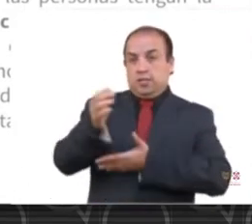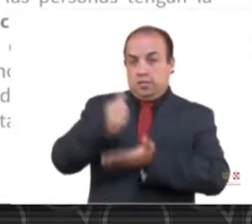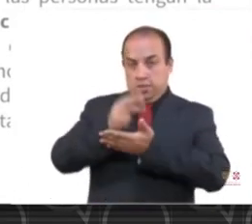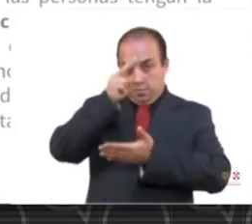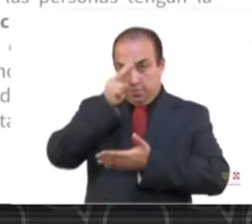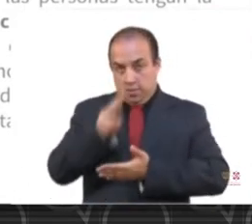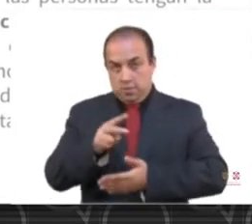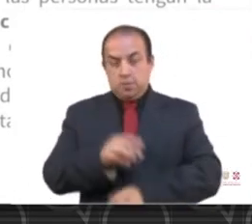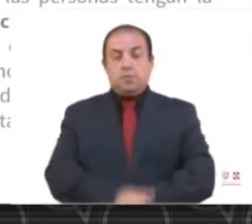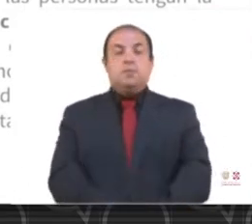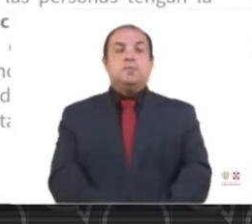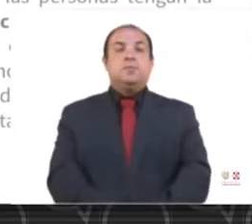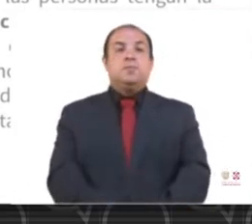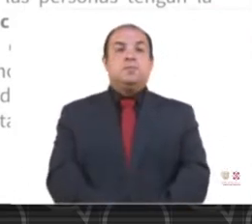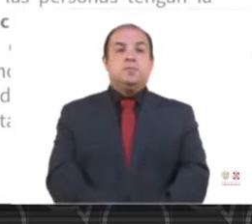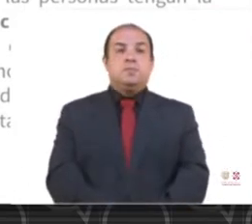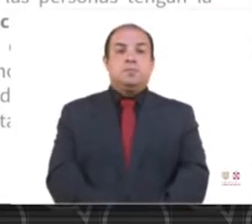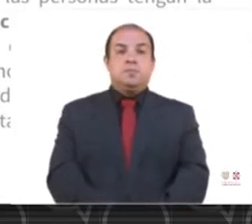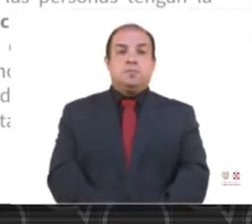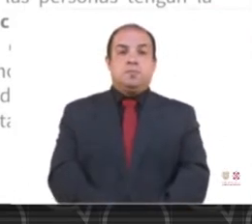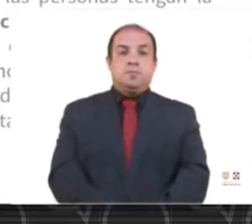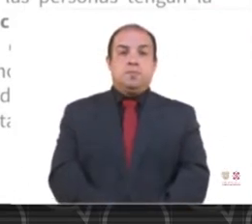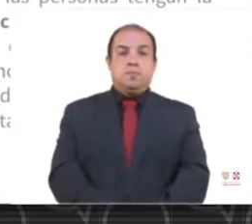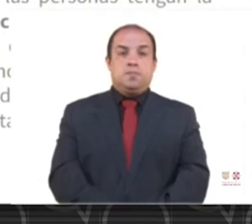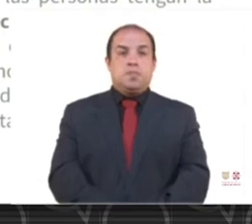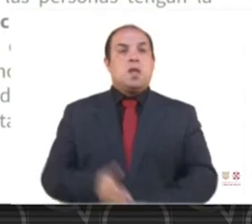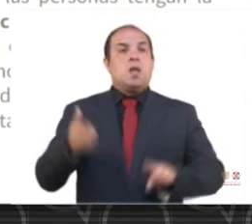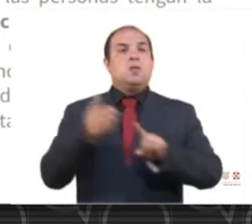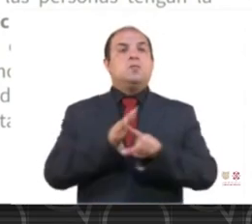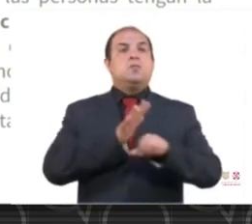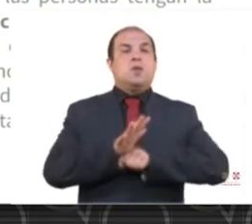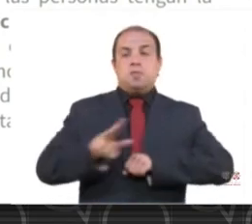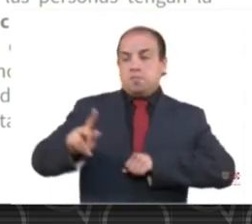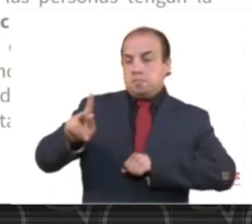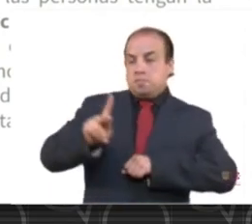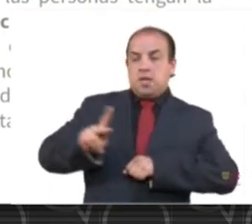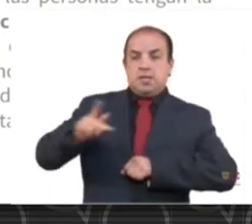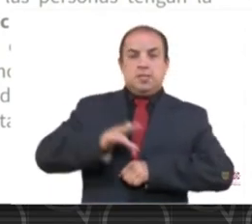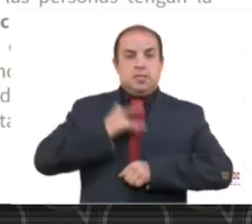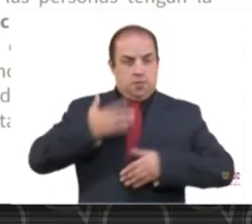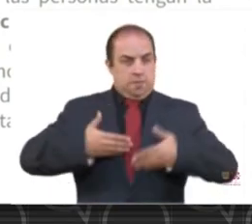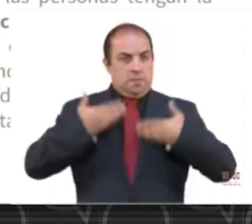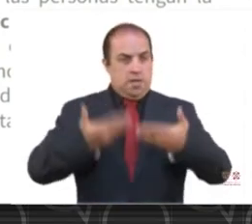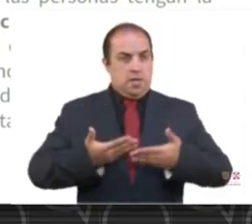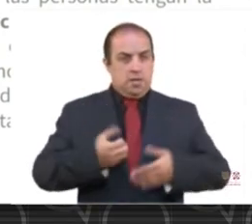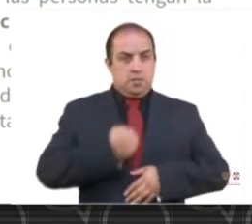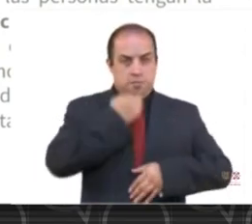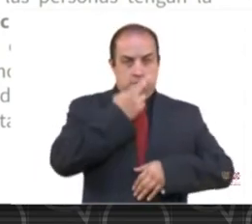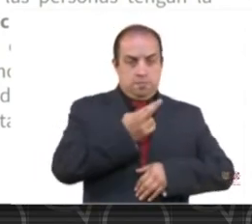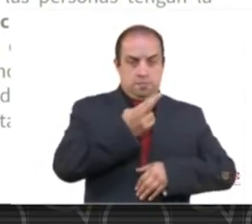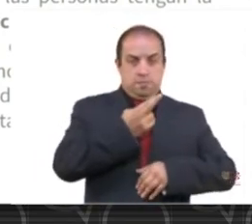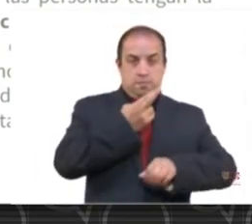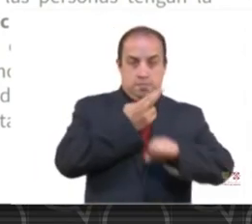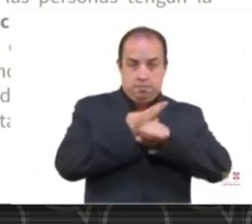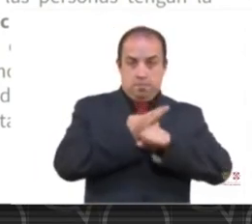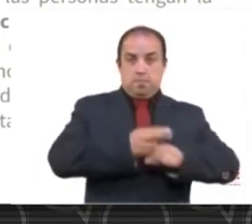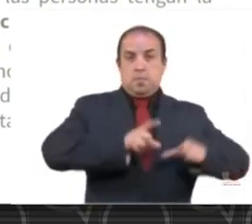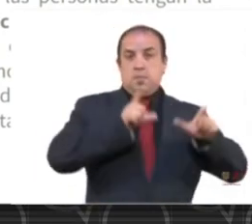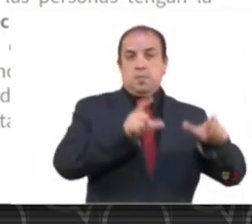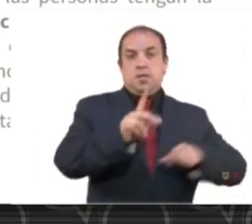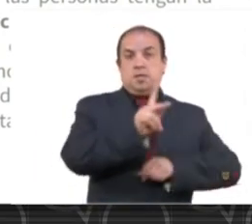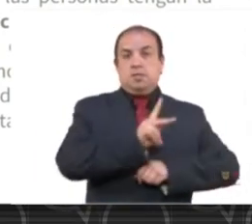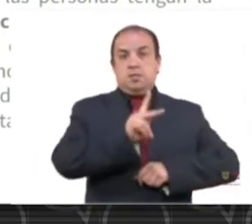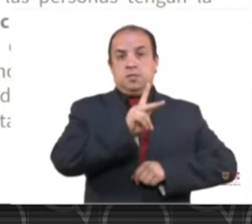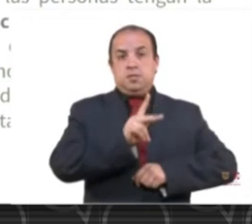México. Con ello queremos que la ciudadanía tenga la confianza que la Secretaría de Seguridad Ciudadana suma